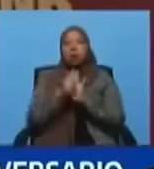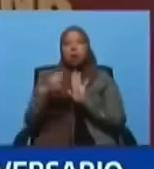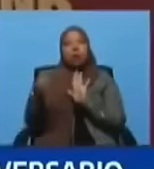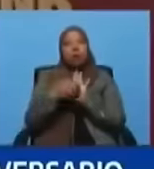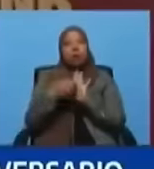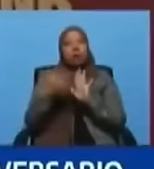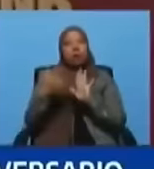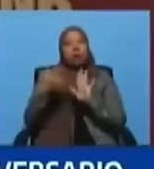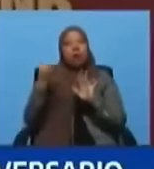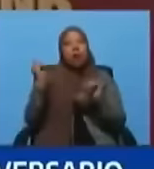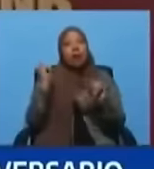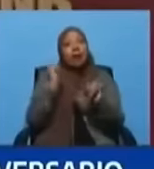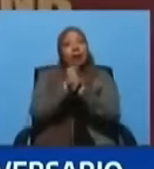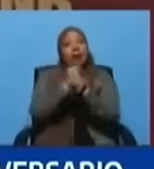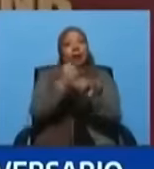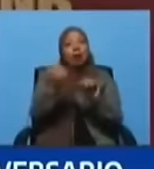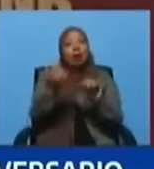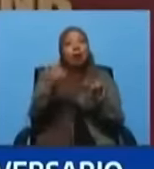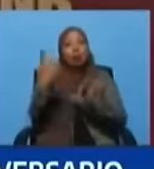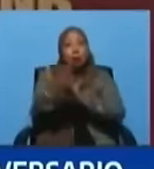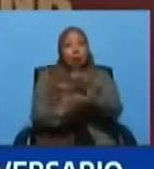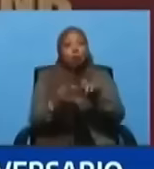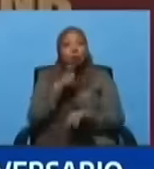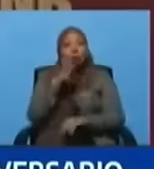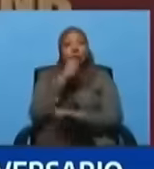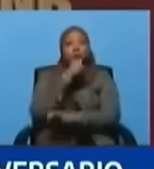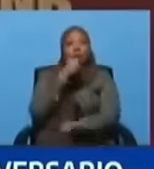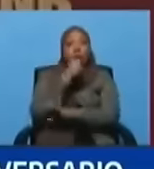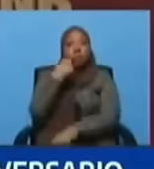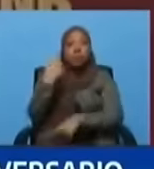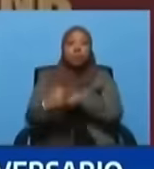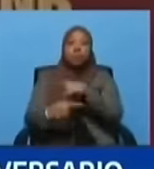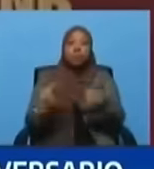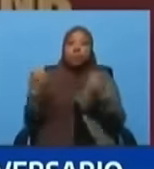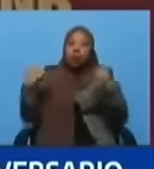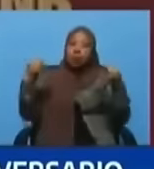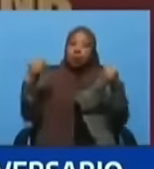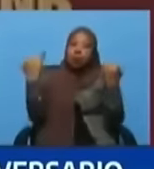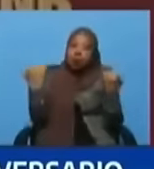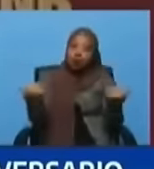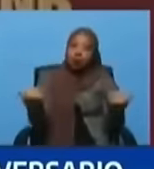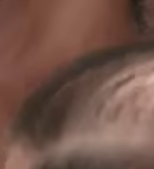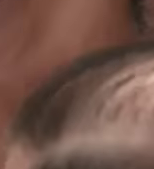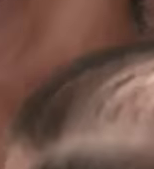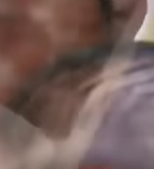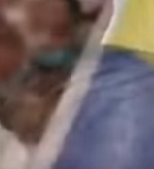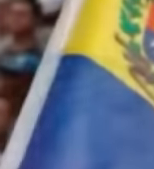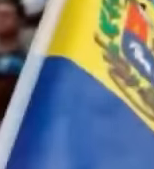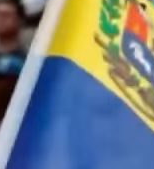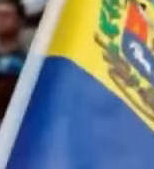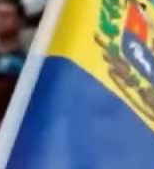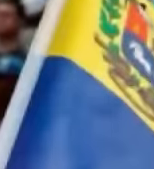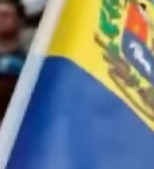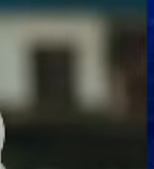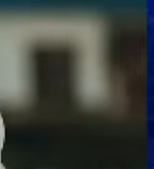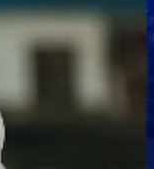anda haciendo eso Nicolás maduro para ver cuál de todos le pega ya sabemos que no le va a pegar ninguno porque esto que ha sucedido Es simplemente que los